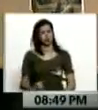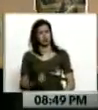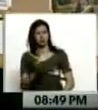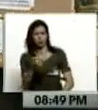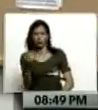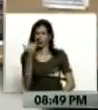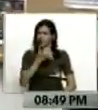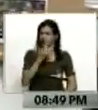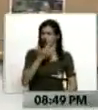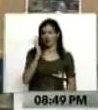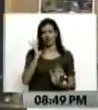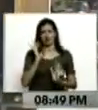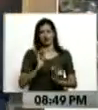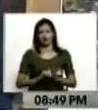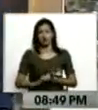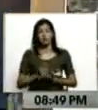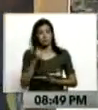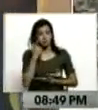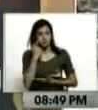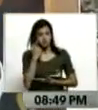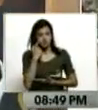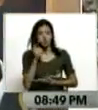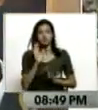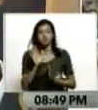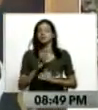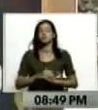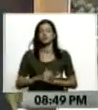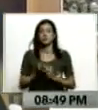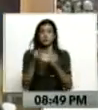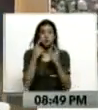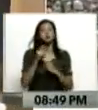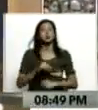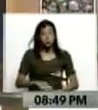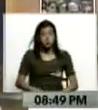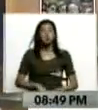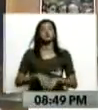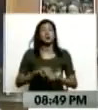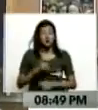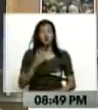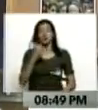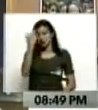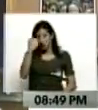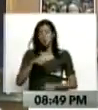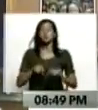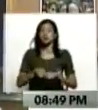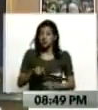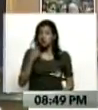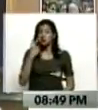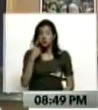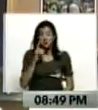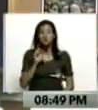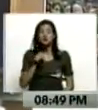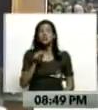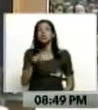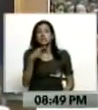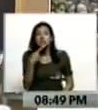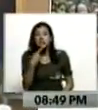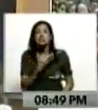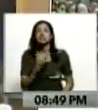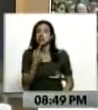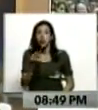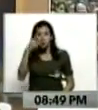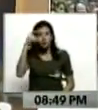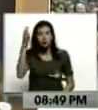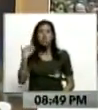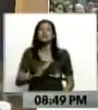Pillo es un Pillo es un Pillo es un Pillo fíjense fíjense fíjense fíjense dije Fíjate fíjate fíjate nosotros lo dijimos aquí